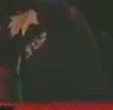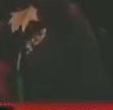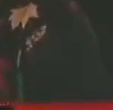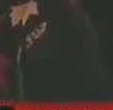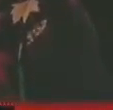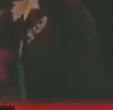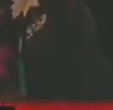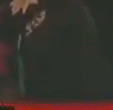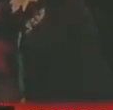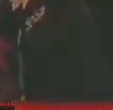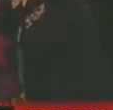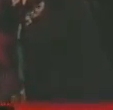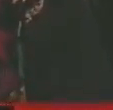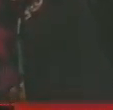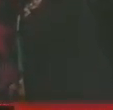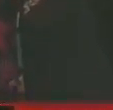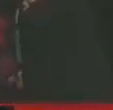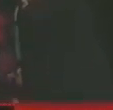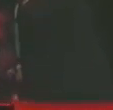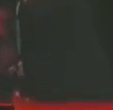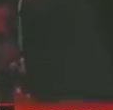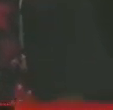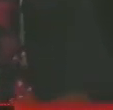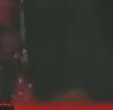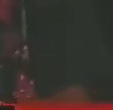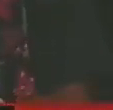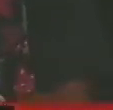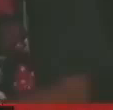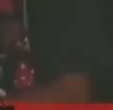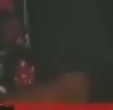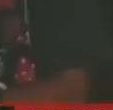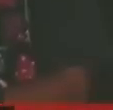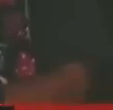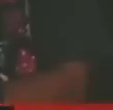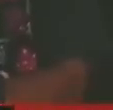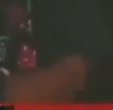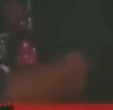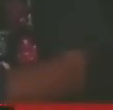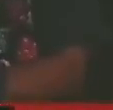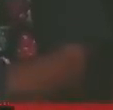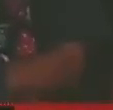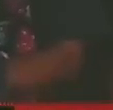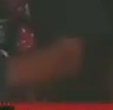como la celac que usted señor Primer Ministro preside